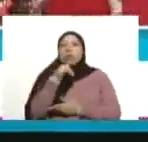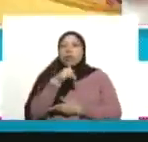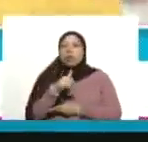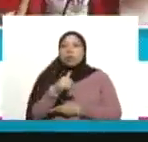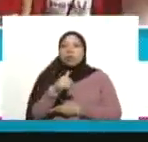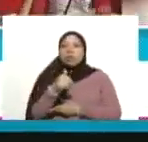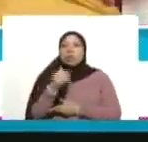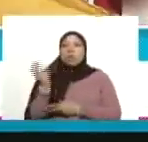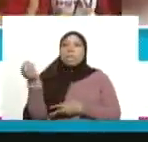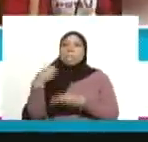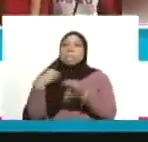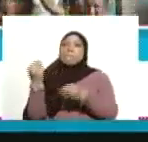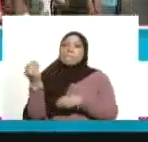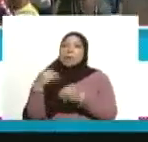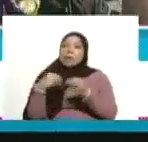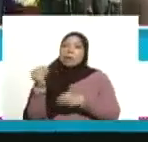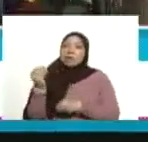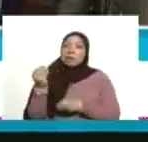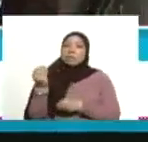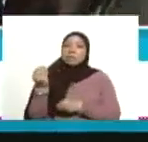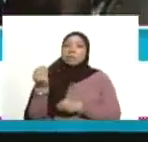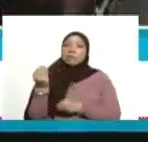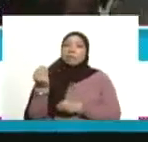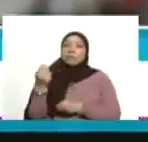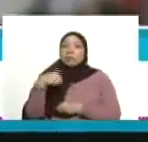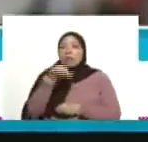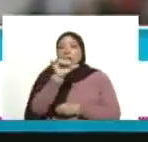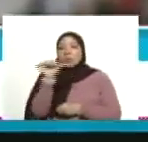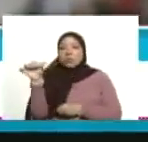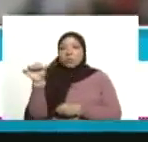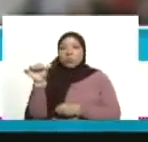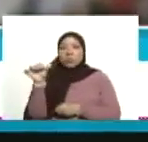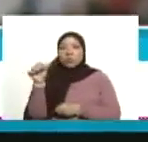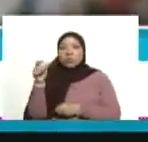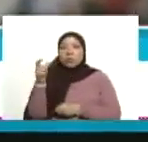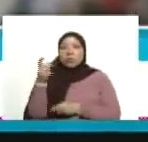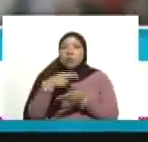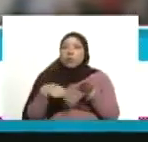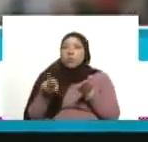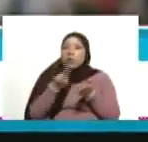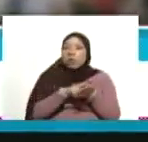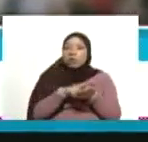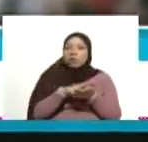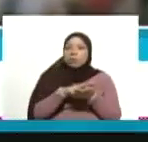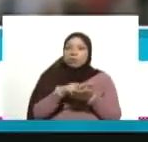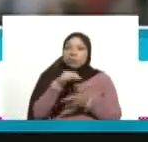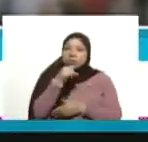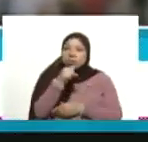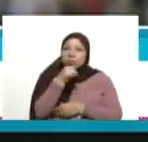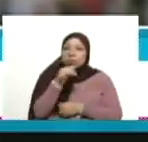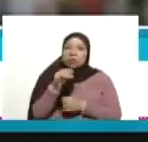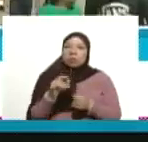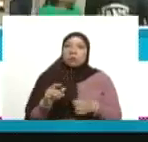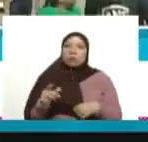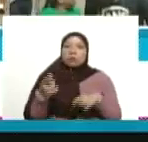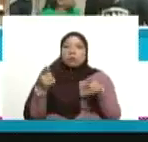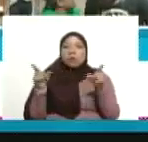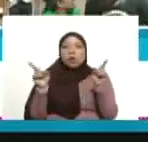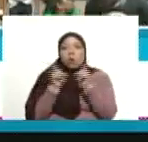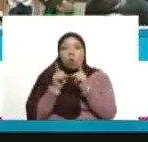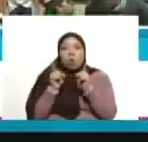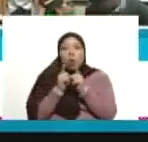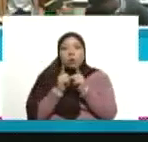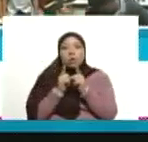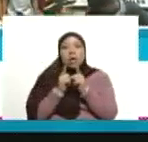Miranda hubo más. Hubo más en Miranda esta semana. Si yo la reproduje. Ah, esta lista está chucuta, Pedro